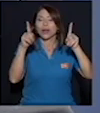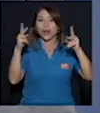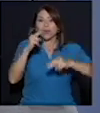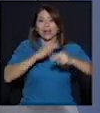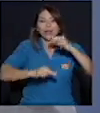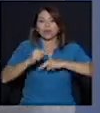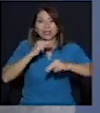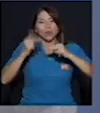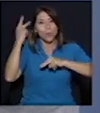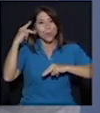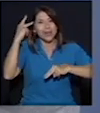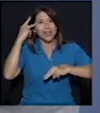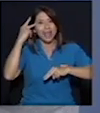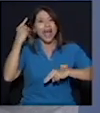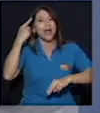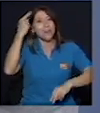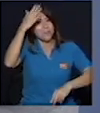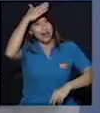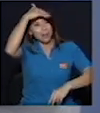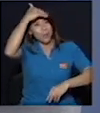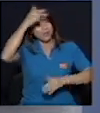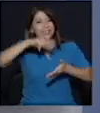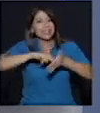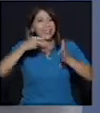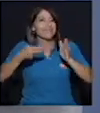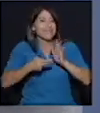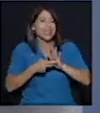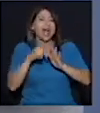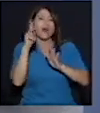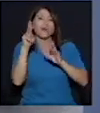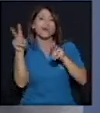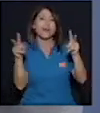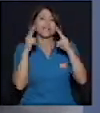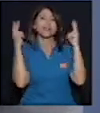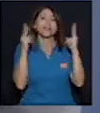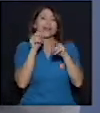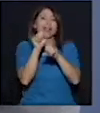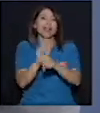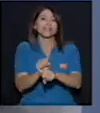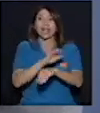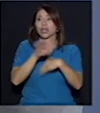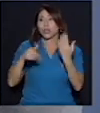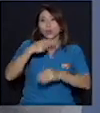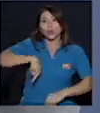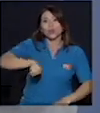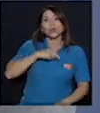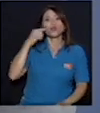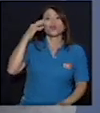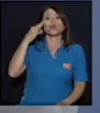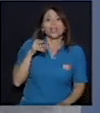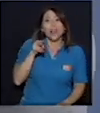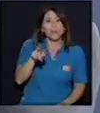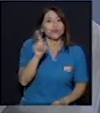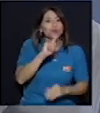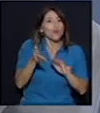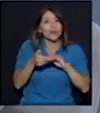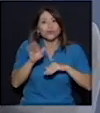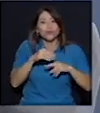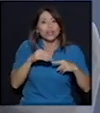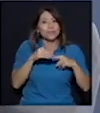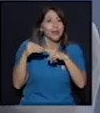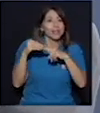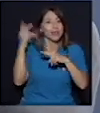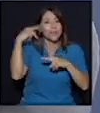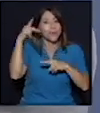Trump, una de las clásicas victorias para él, él al que todos consideramos que no es un experto en política exterior, no es un experto en